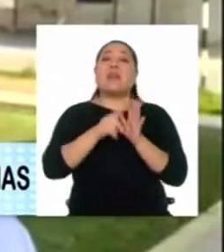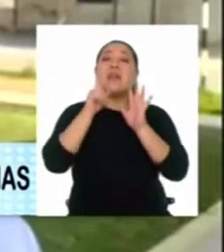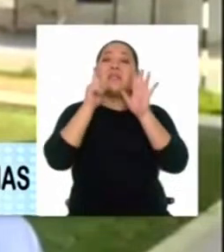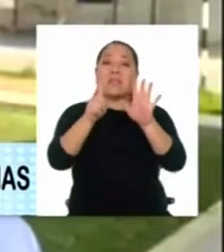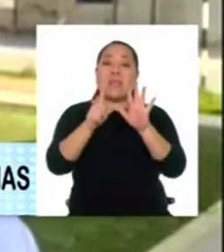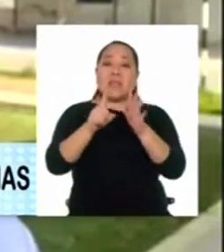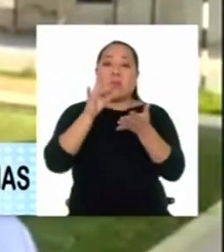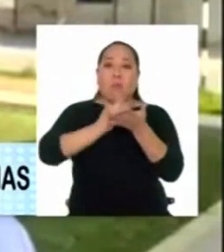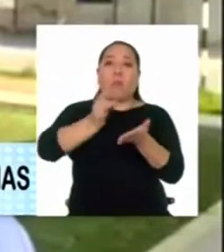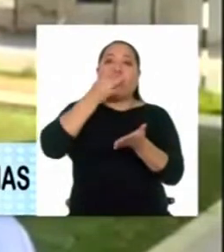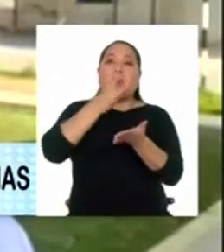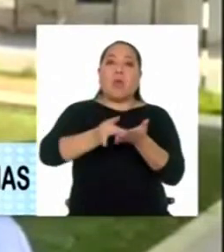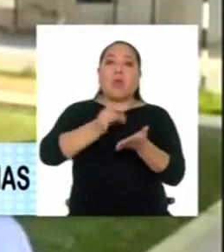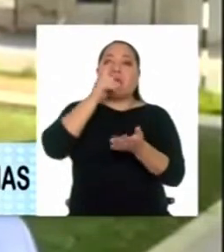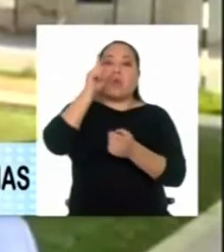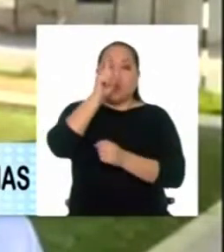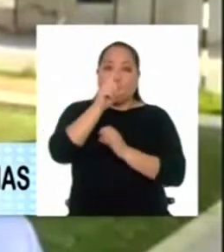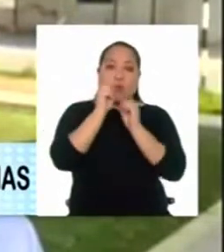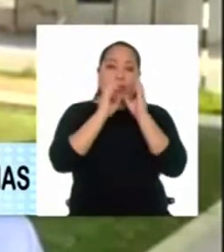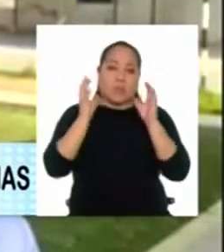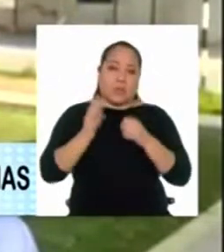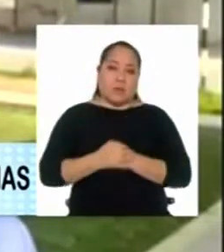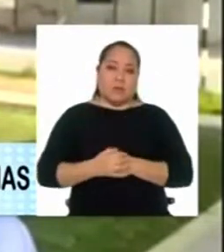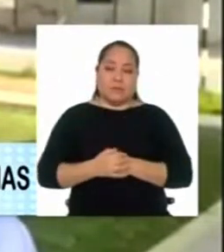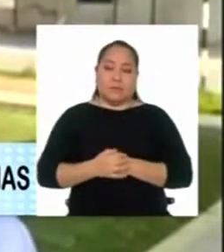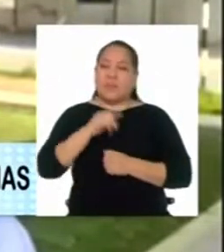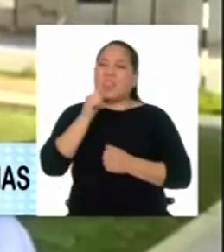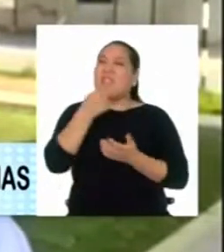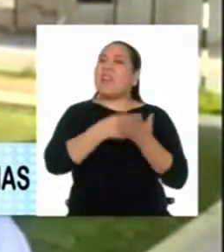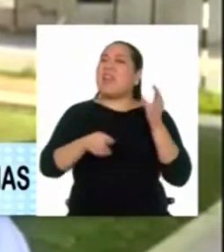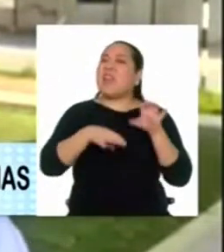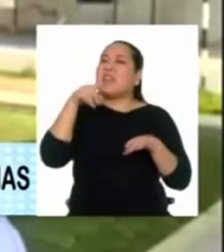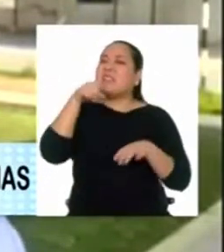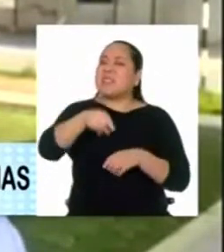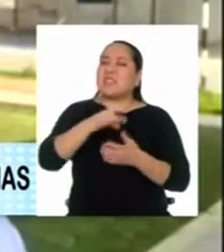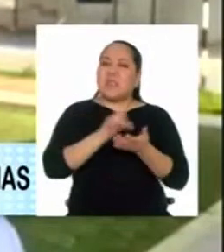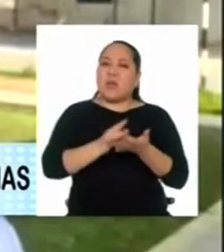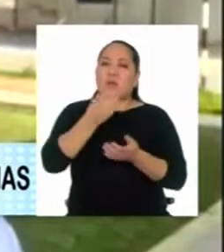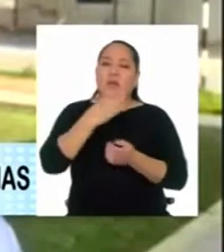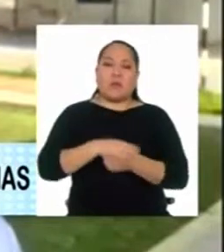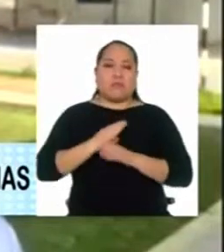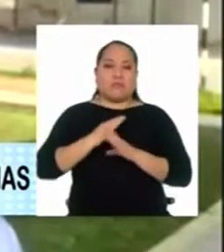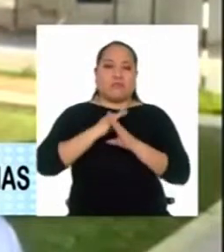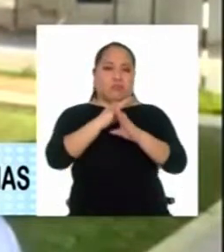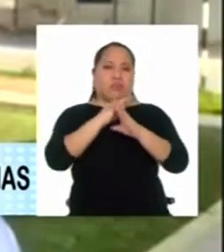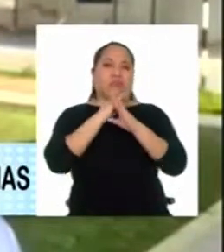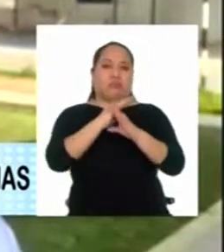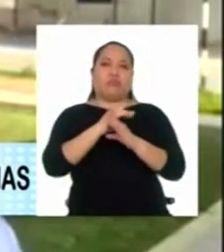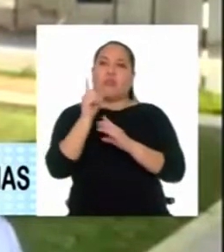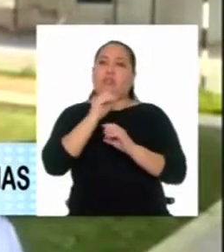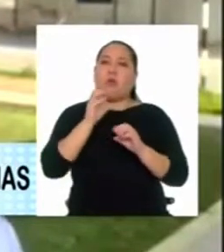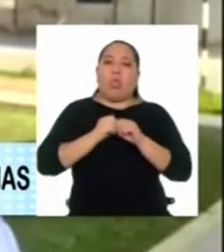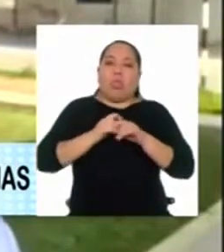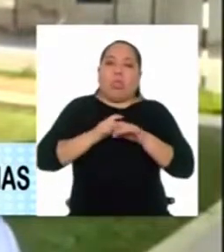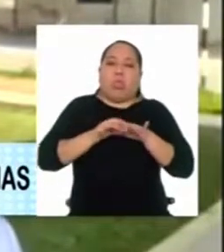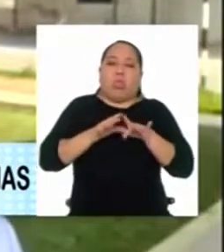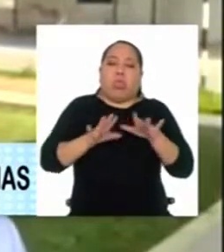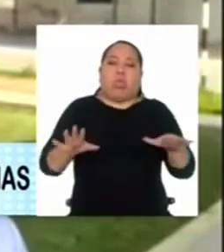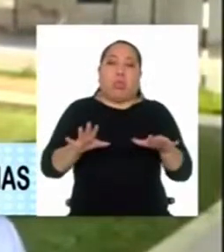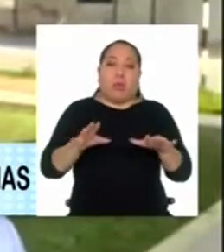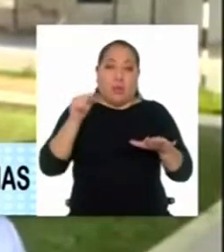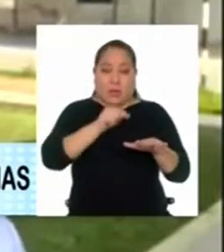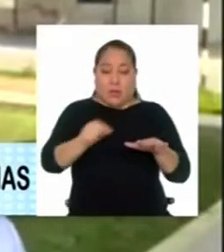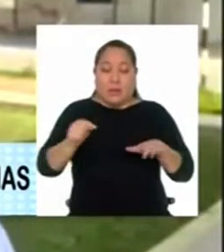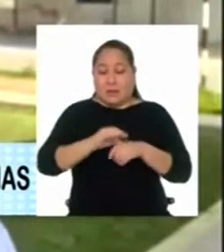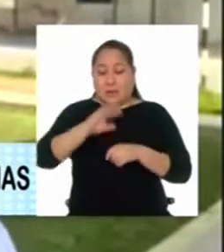cada día. Y estas píldoras lo que hacen es neutralizar la reproducción del virus. Es decir, que